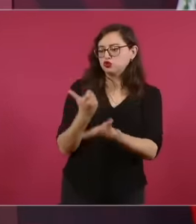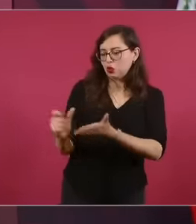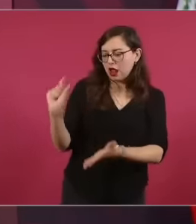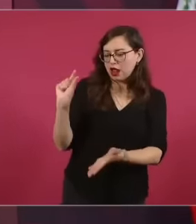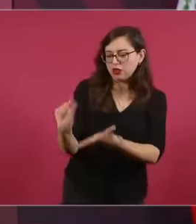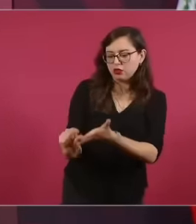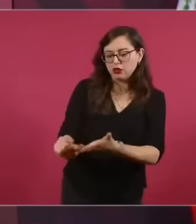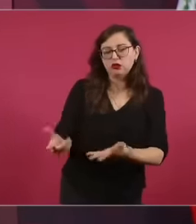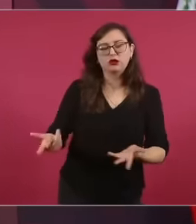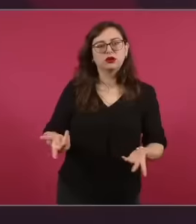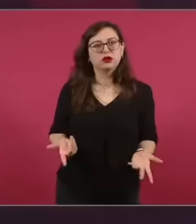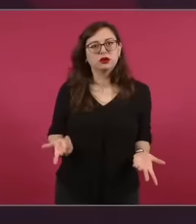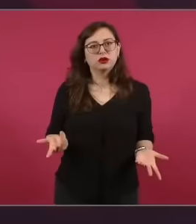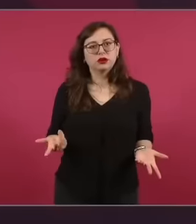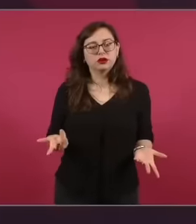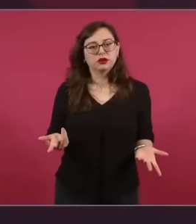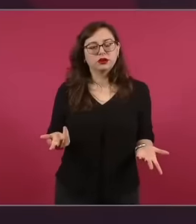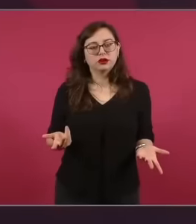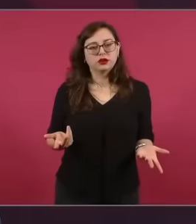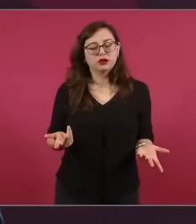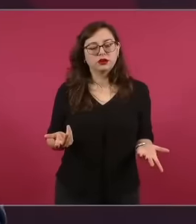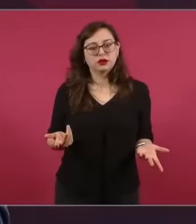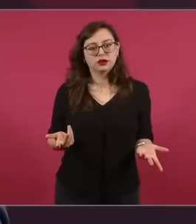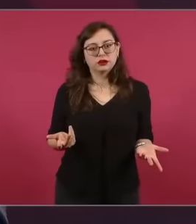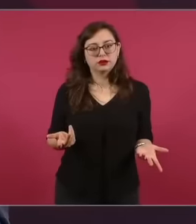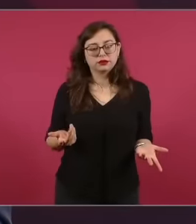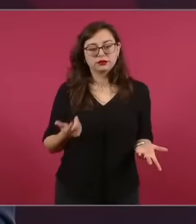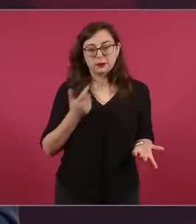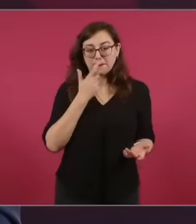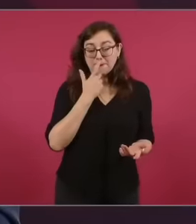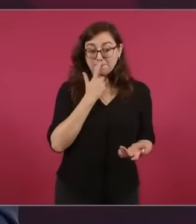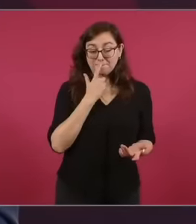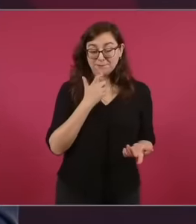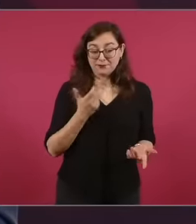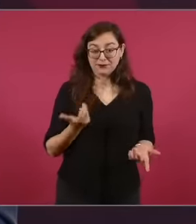Entonces, una corte así,